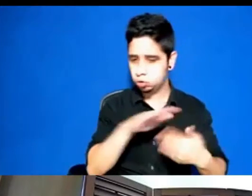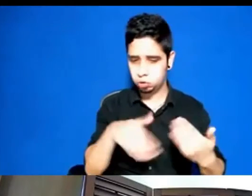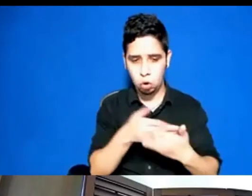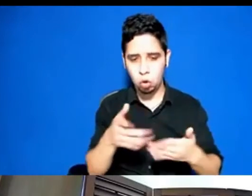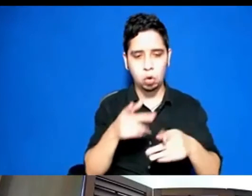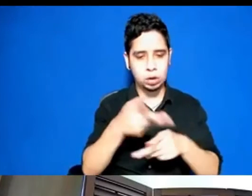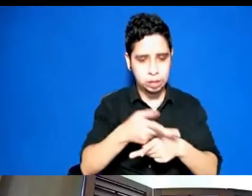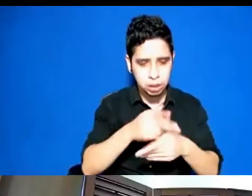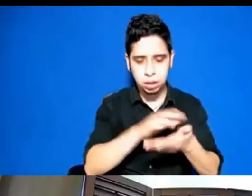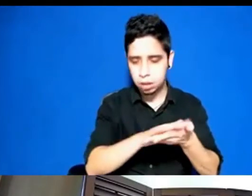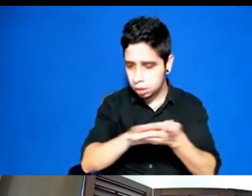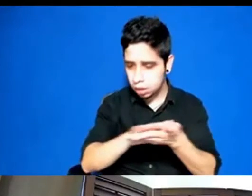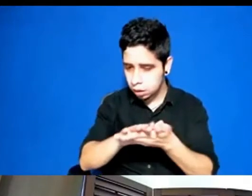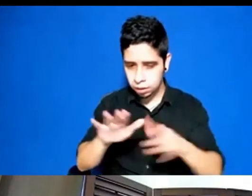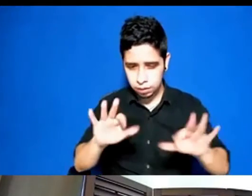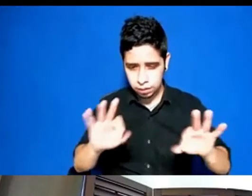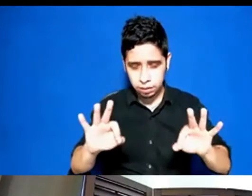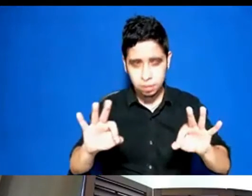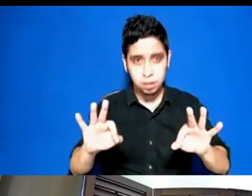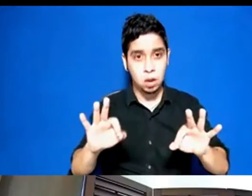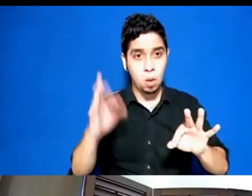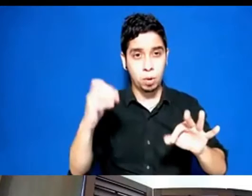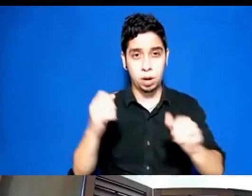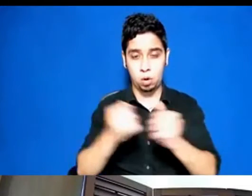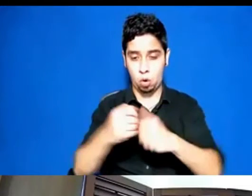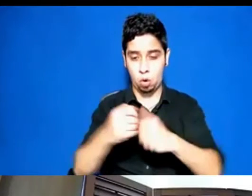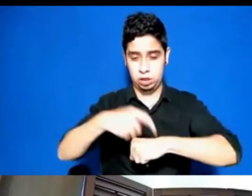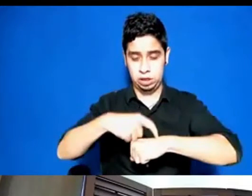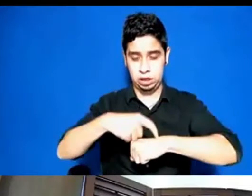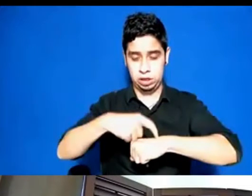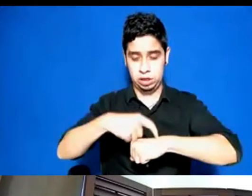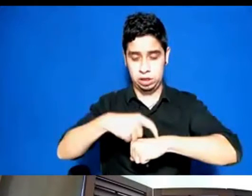es donde el agua dulce se une con el agua salada. Y